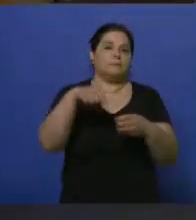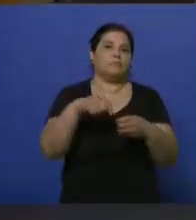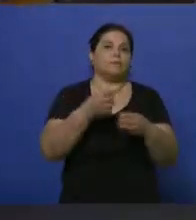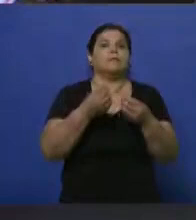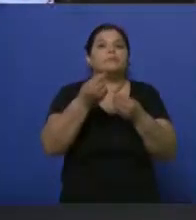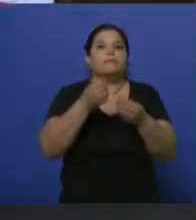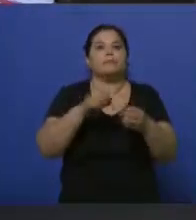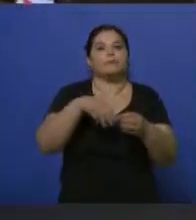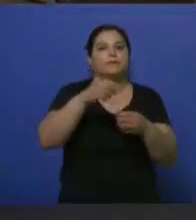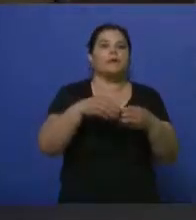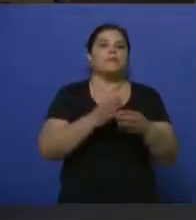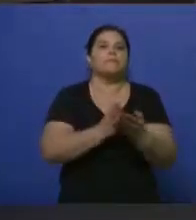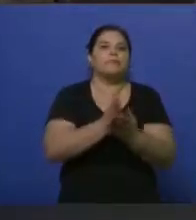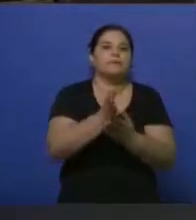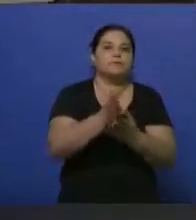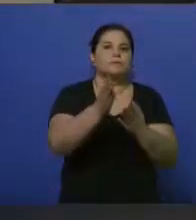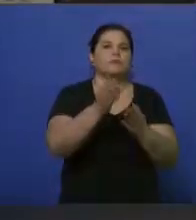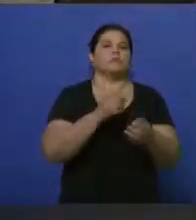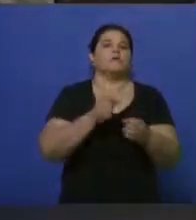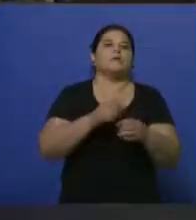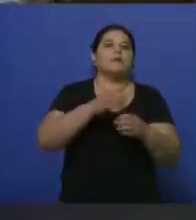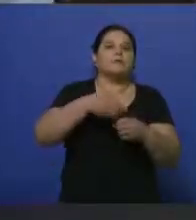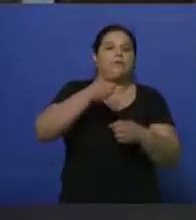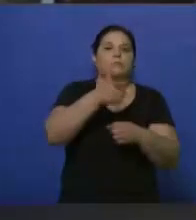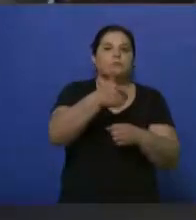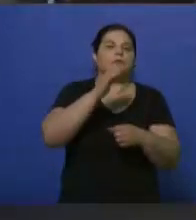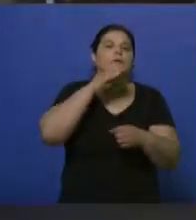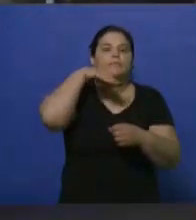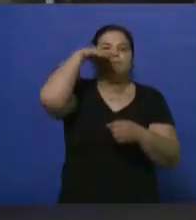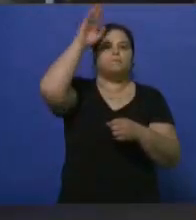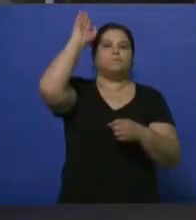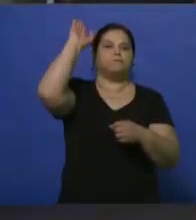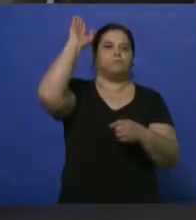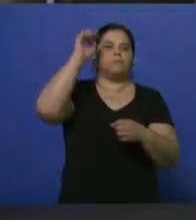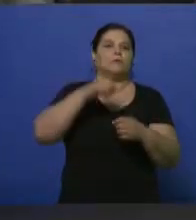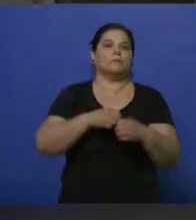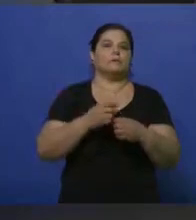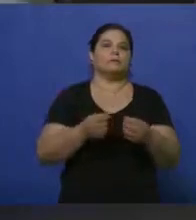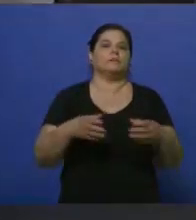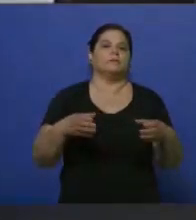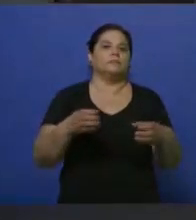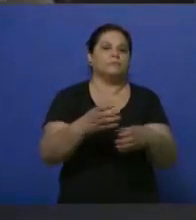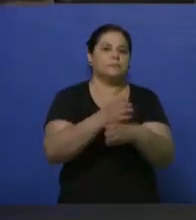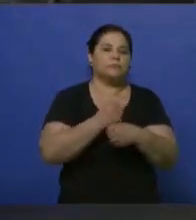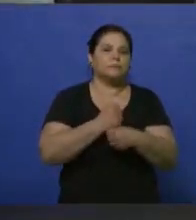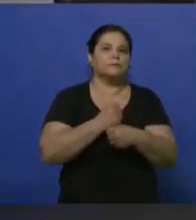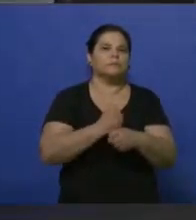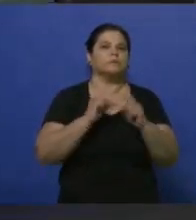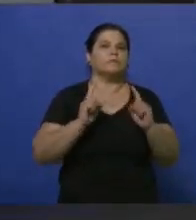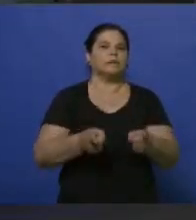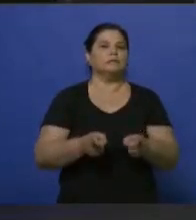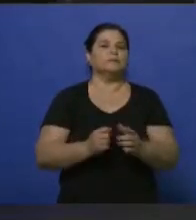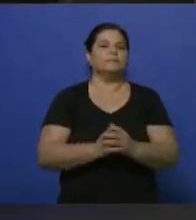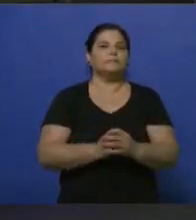combustibles, aumentan todos los costos logísticos del transporte, etcétera, que también repercuten sobre los precios de cualquier producto puesto en la góndola o un supermercado.